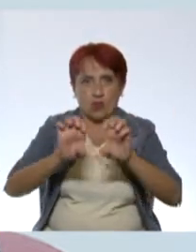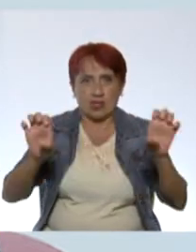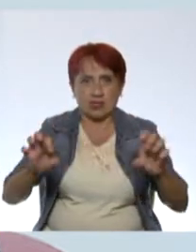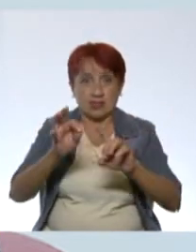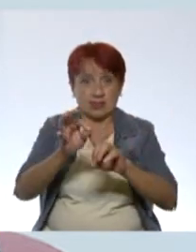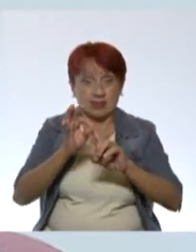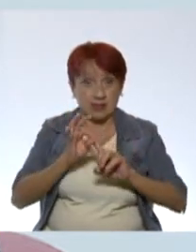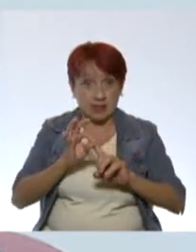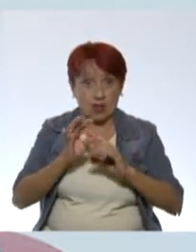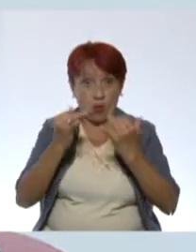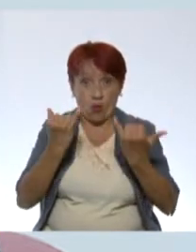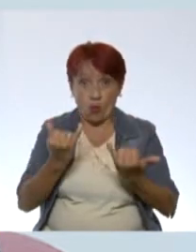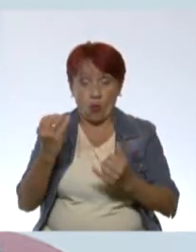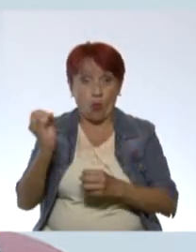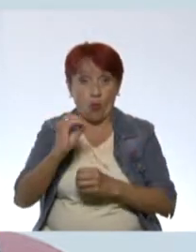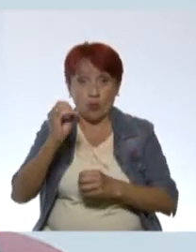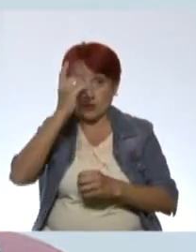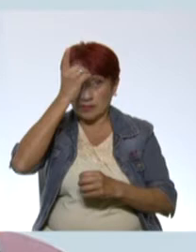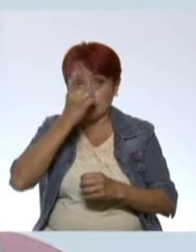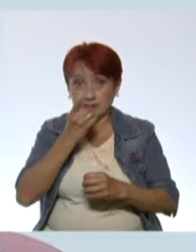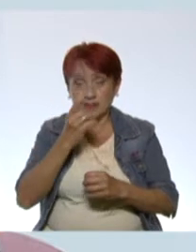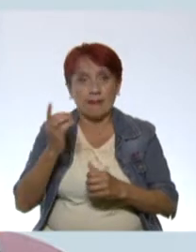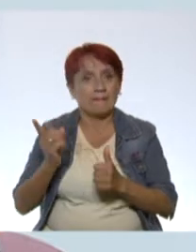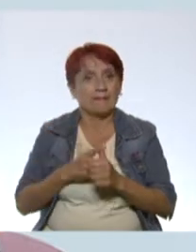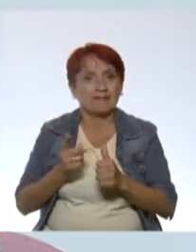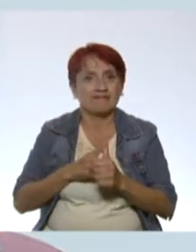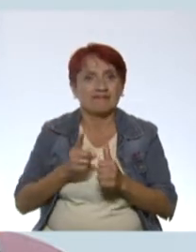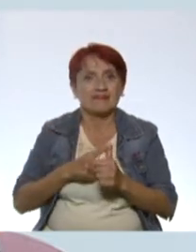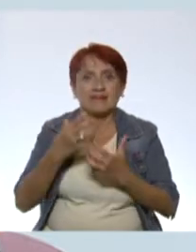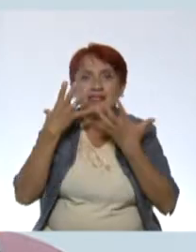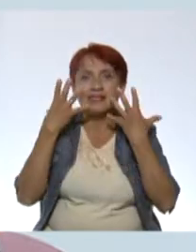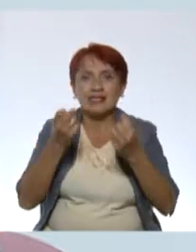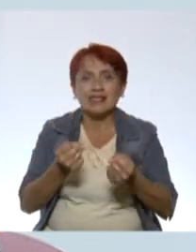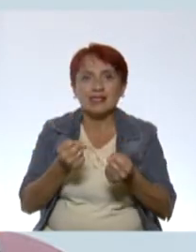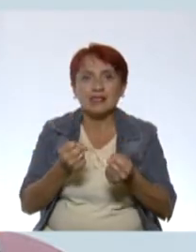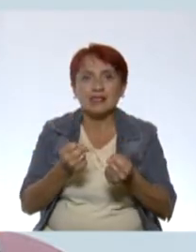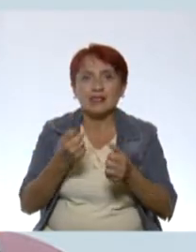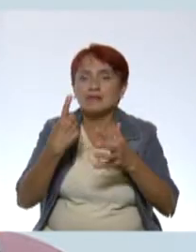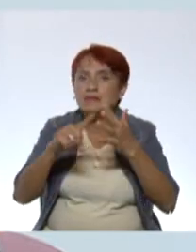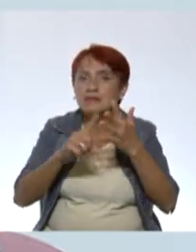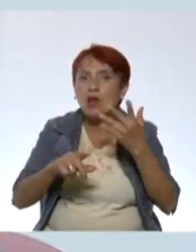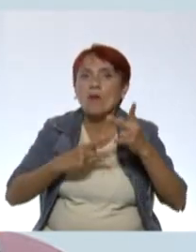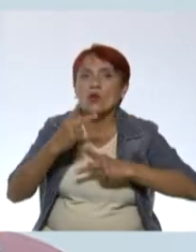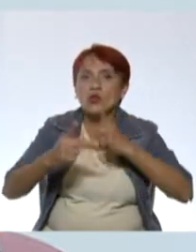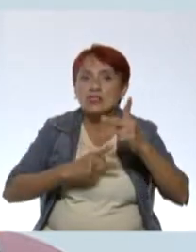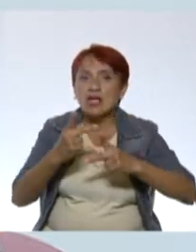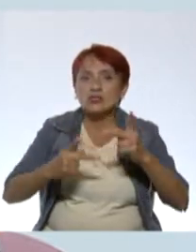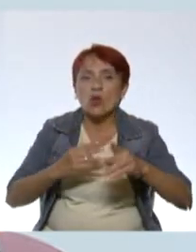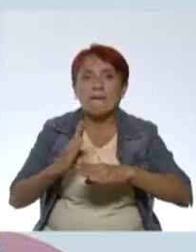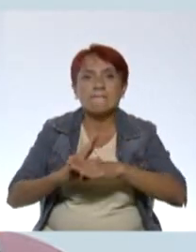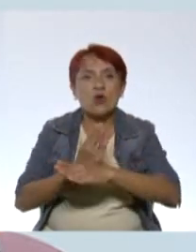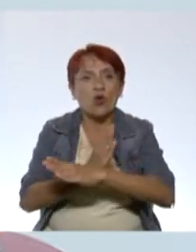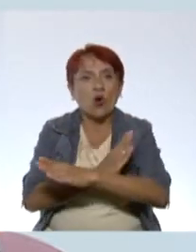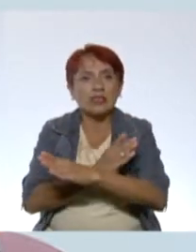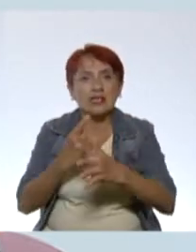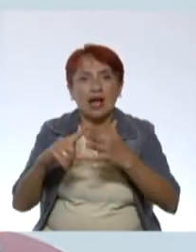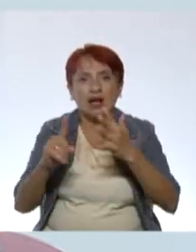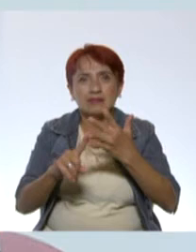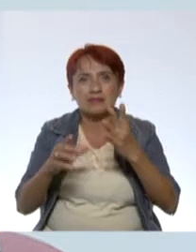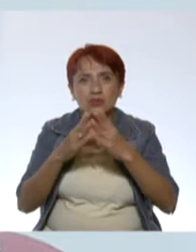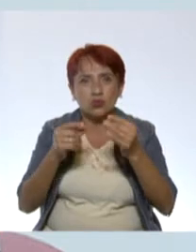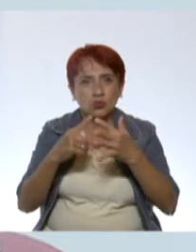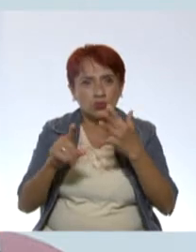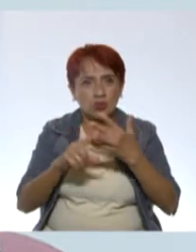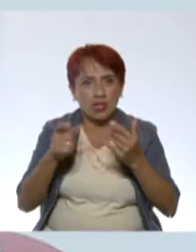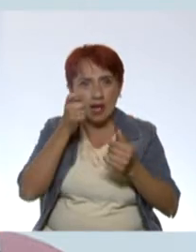necesidades educativas especiales y o con discapacidad, lo primero que tenemos que entender es que en ellos se dan procesos biológicos, los mismos procesos